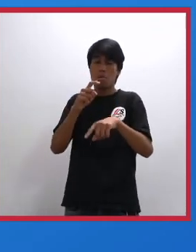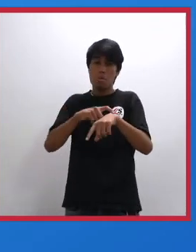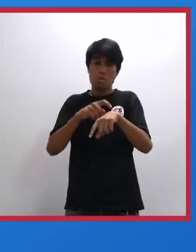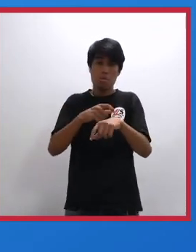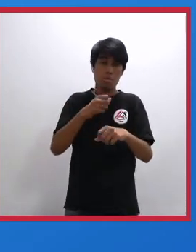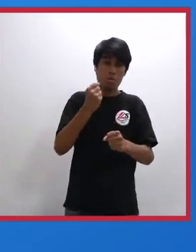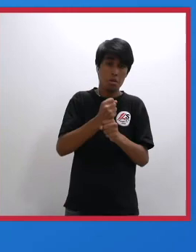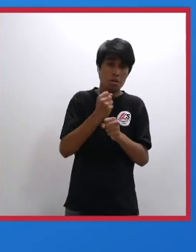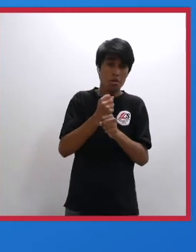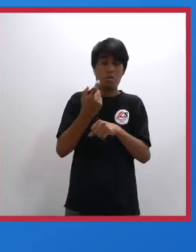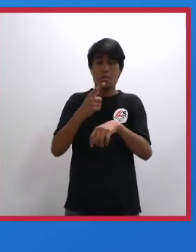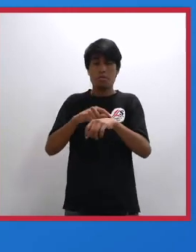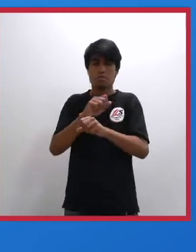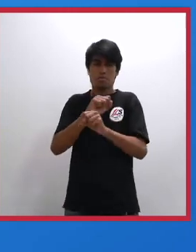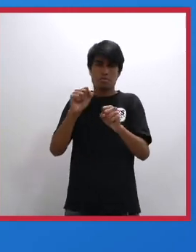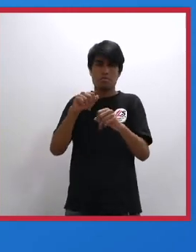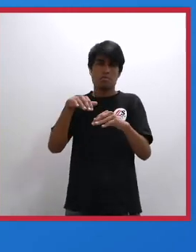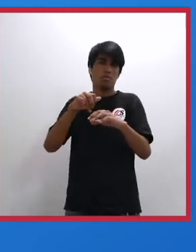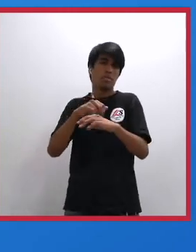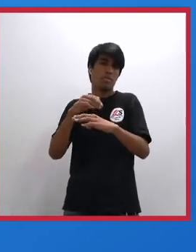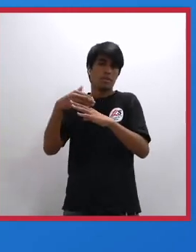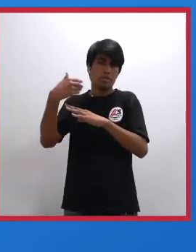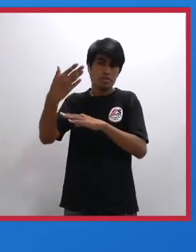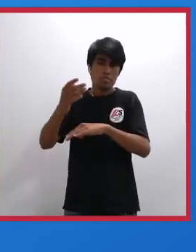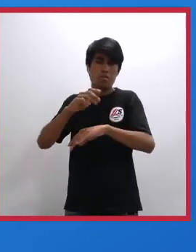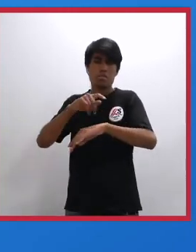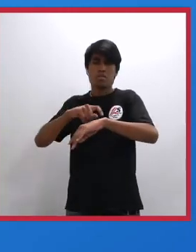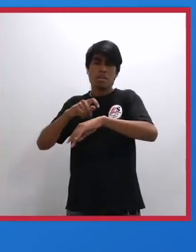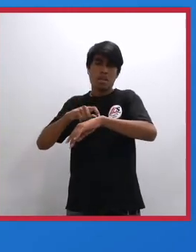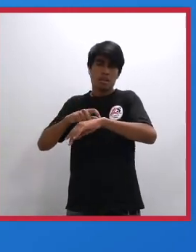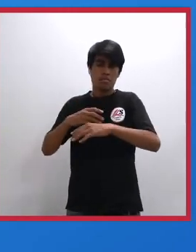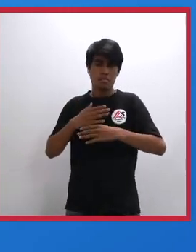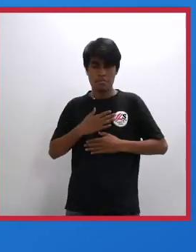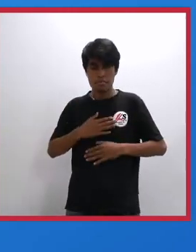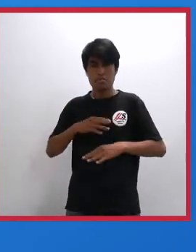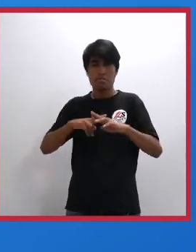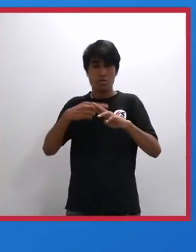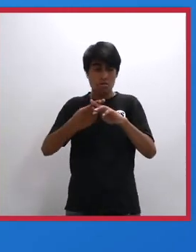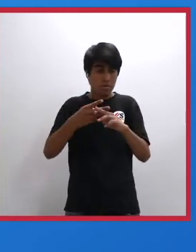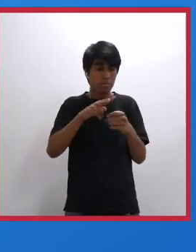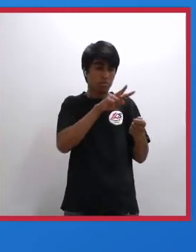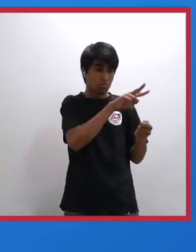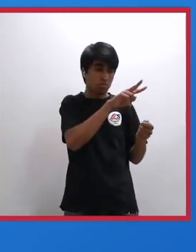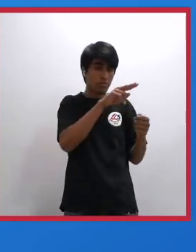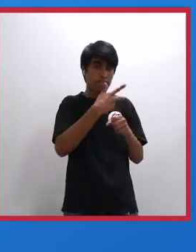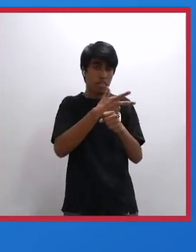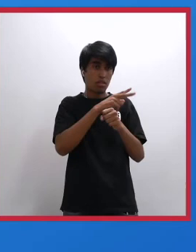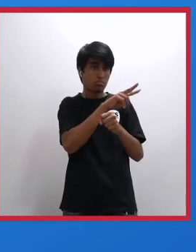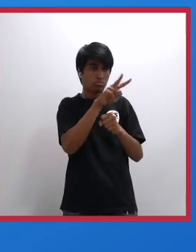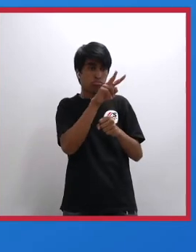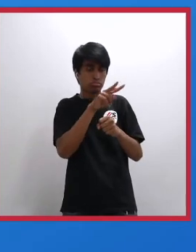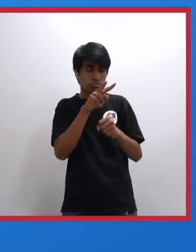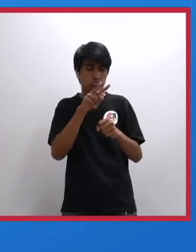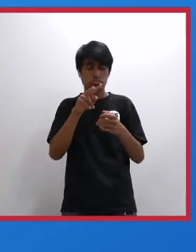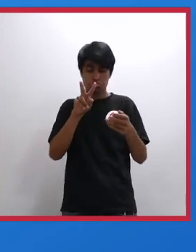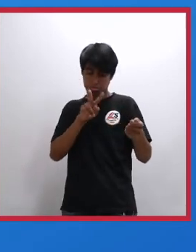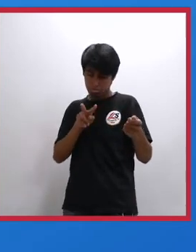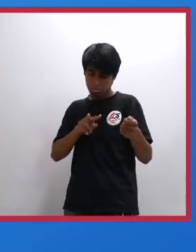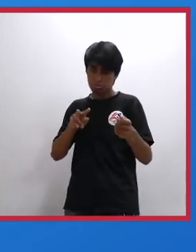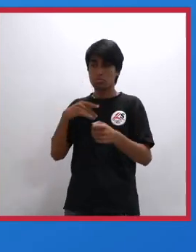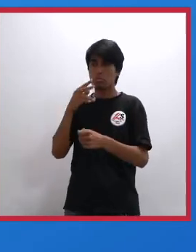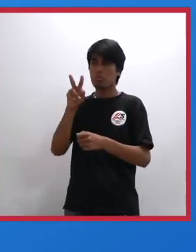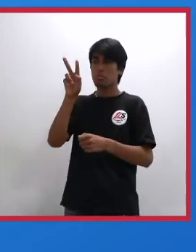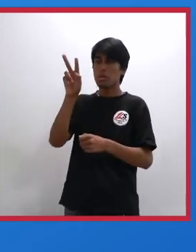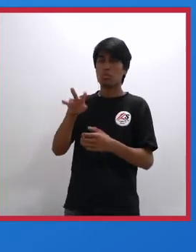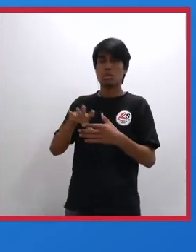en horario de trabajo. Entonces tomarse su tiempo y volver a repasar como para poder medir el